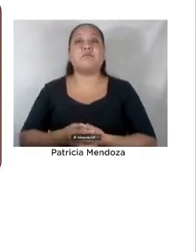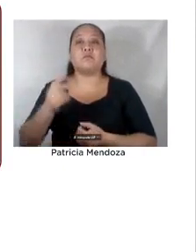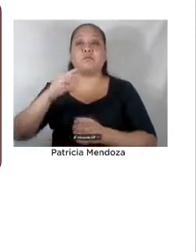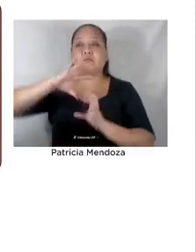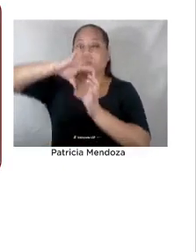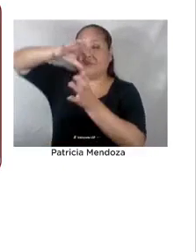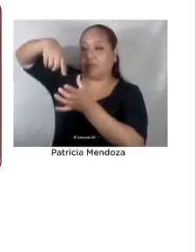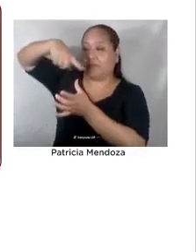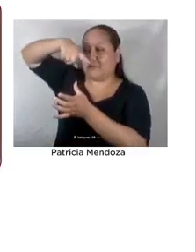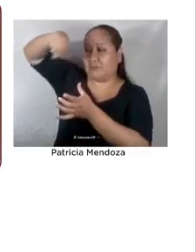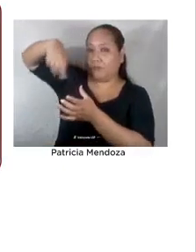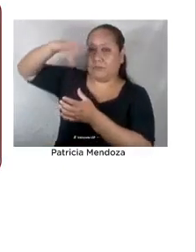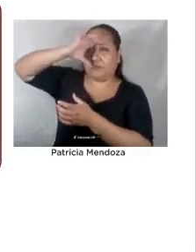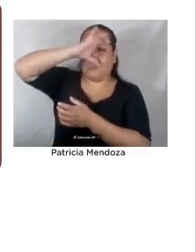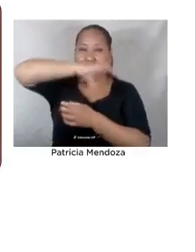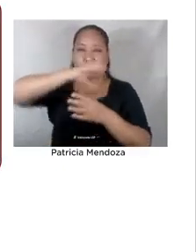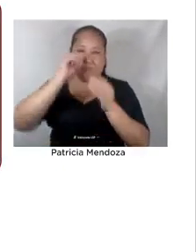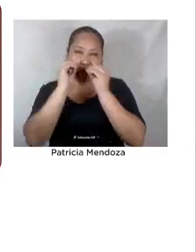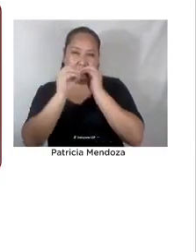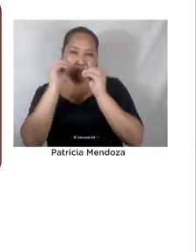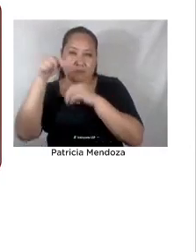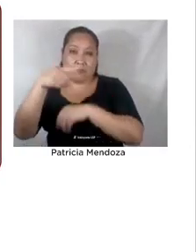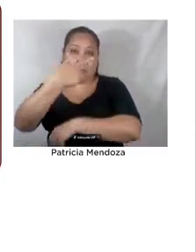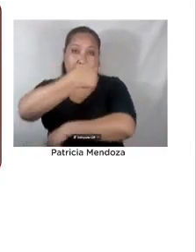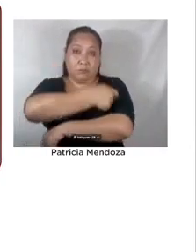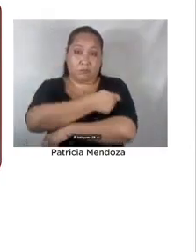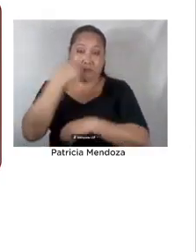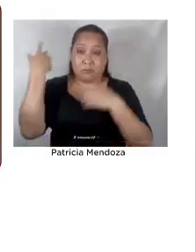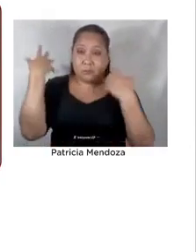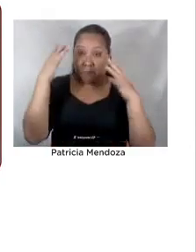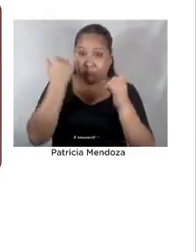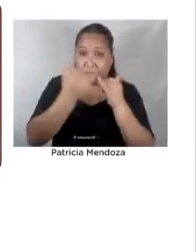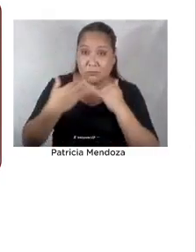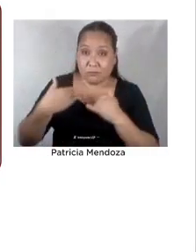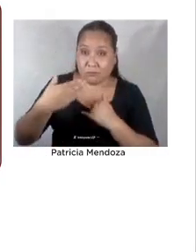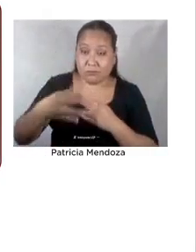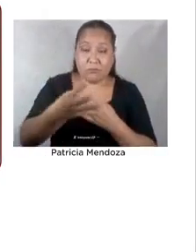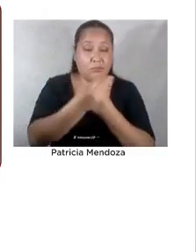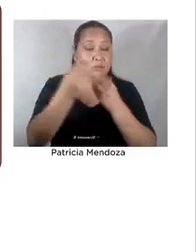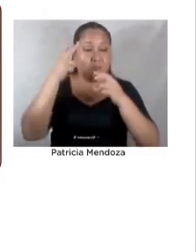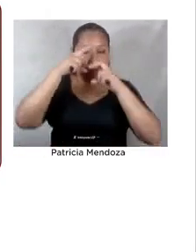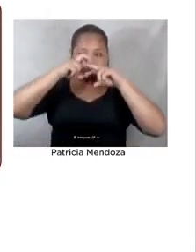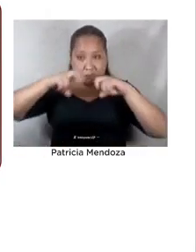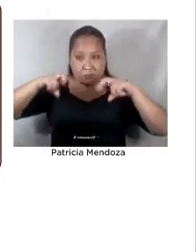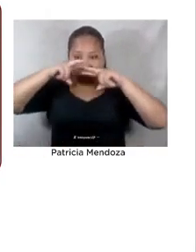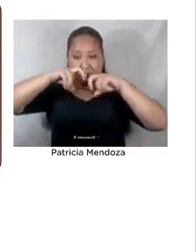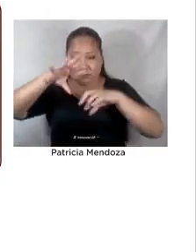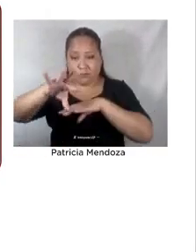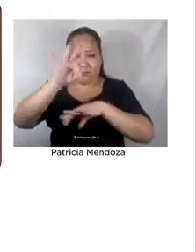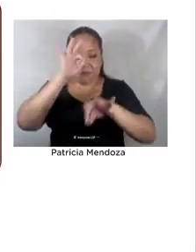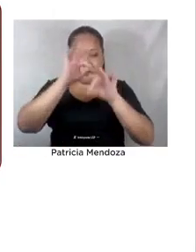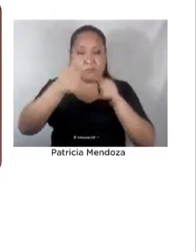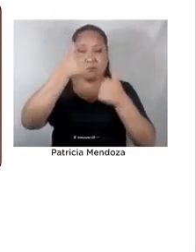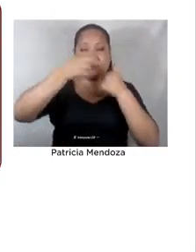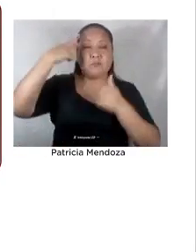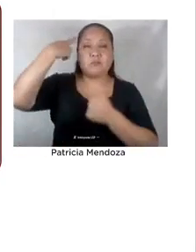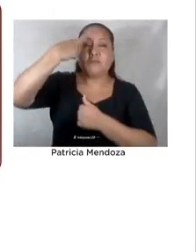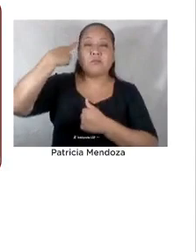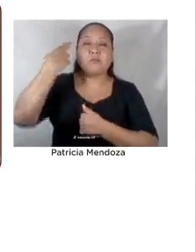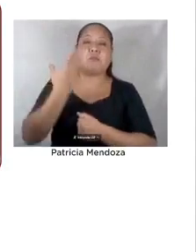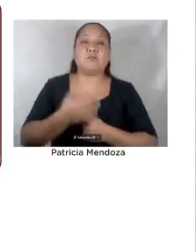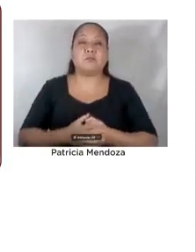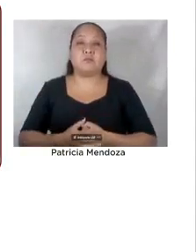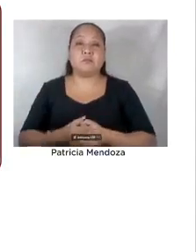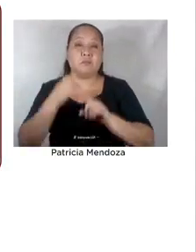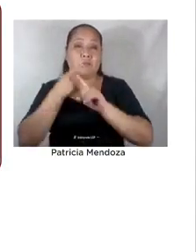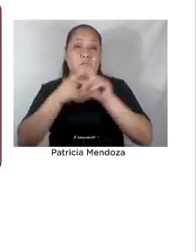está buscando soluciones para la vacuna. Cuando esto pase, seguramente va a haber muchas investigaciones para encontrar esas razones, pero